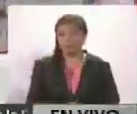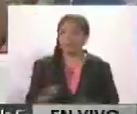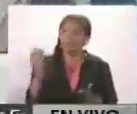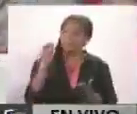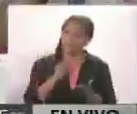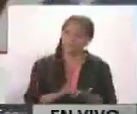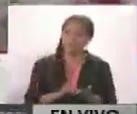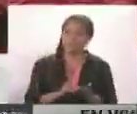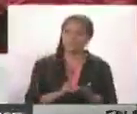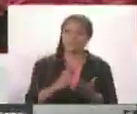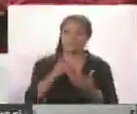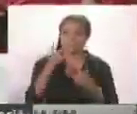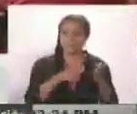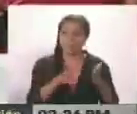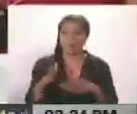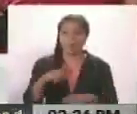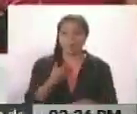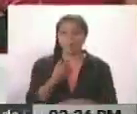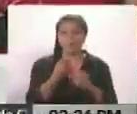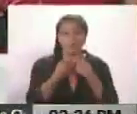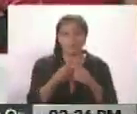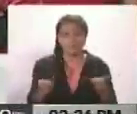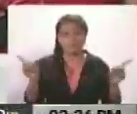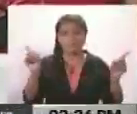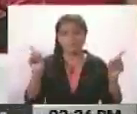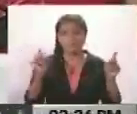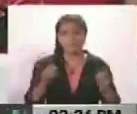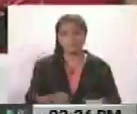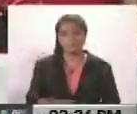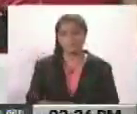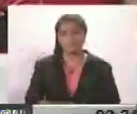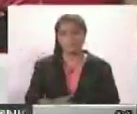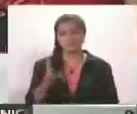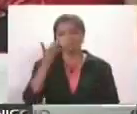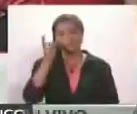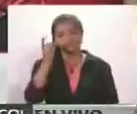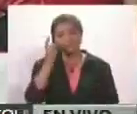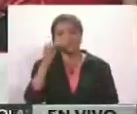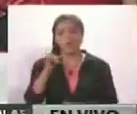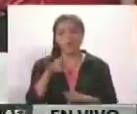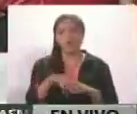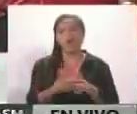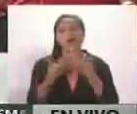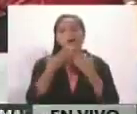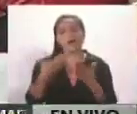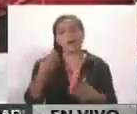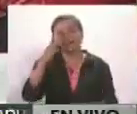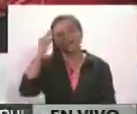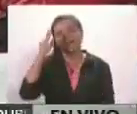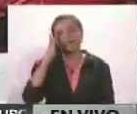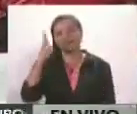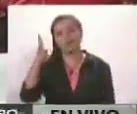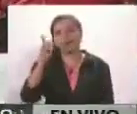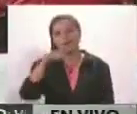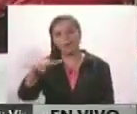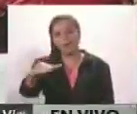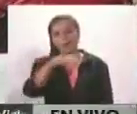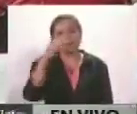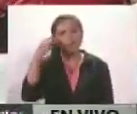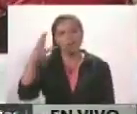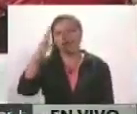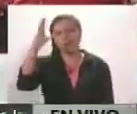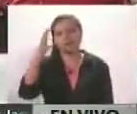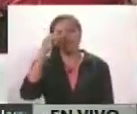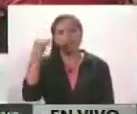jornada. ¿Qué podemos decir? Jorge Darío, gracias a Dios y al pueblo consciente que